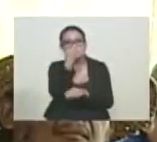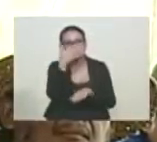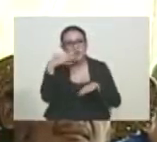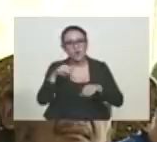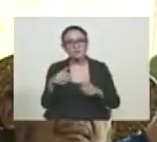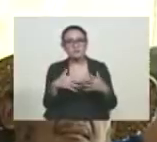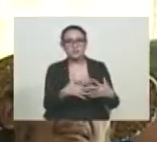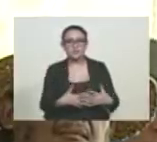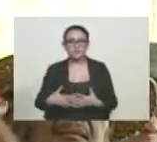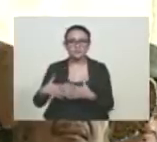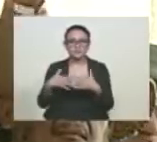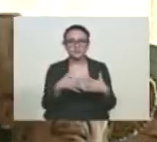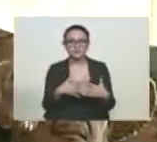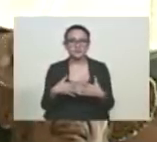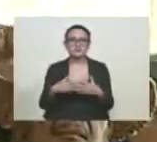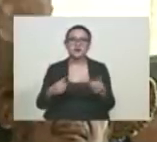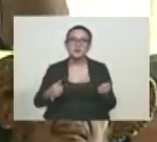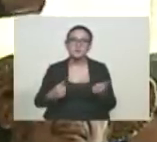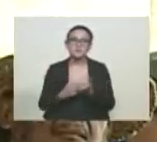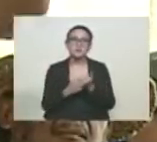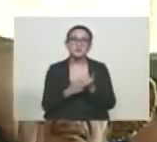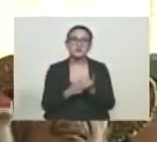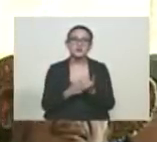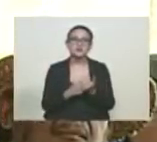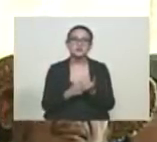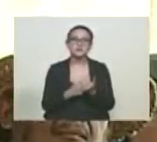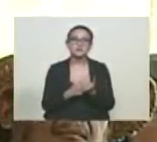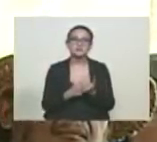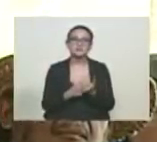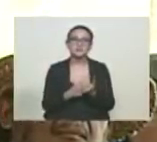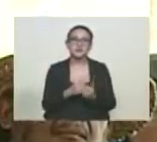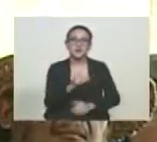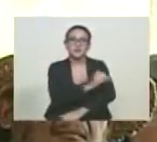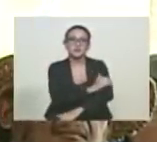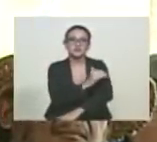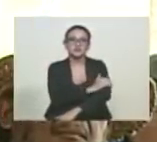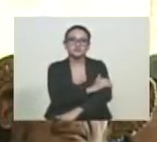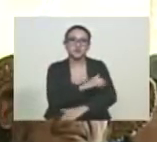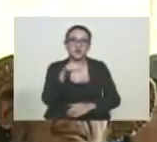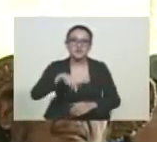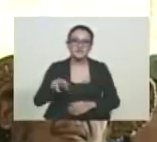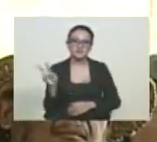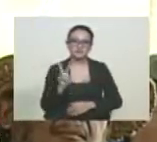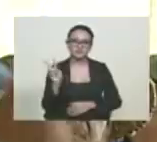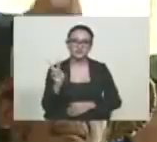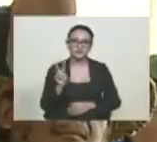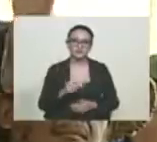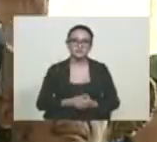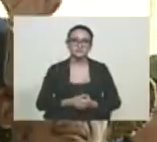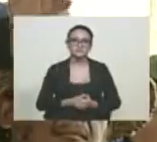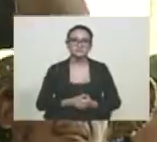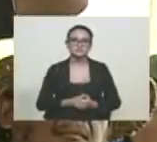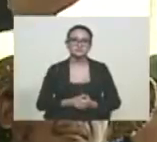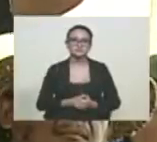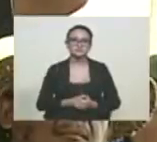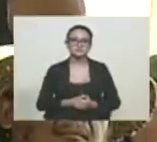imperialismo norteamericano y apoyado por la derecha, la calle aquí en Venezuela, pero